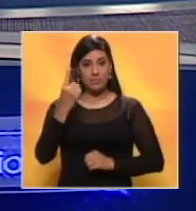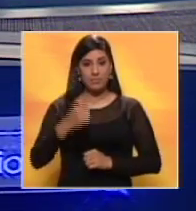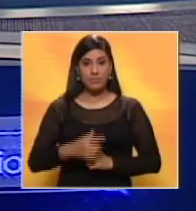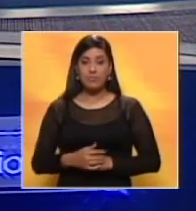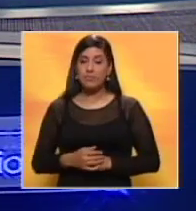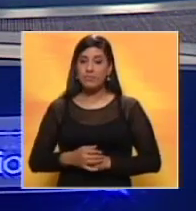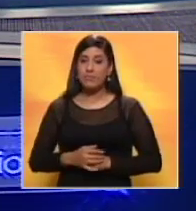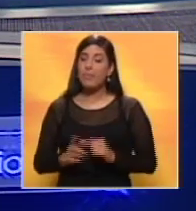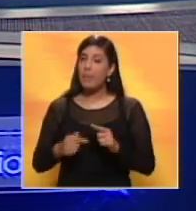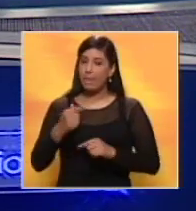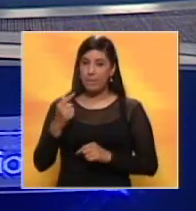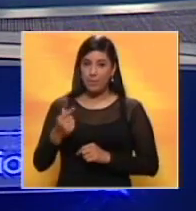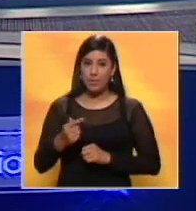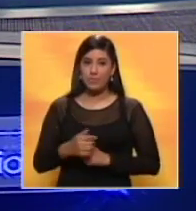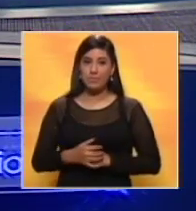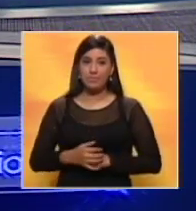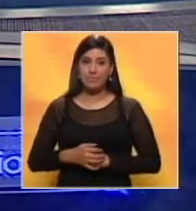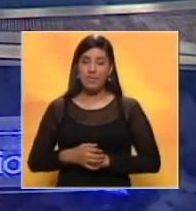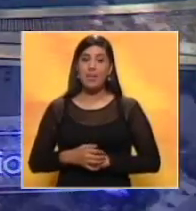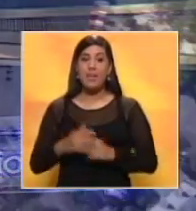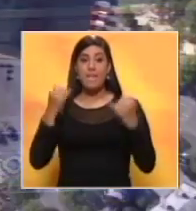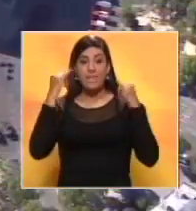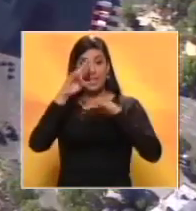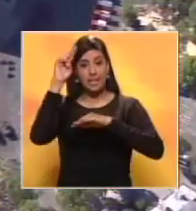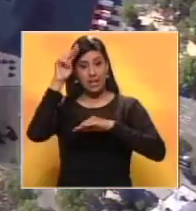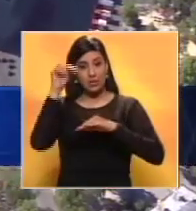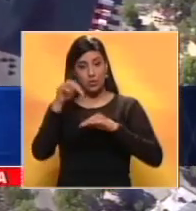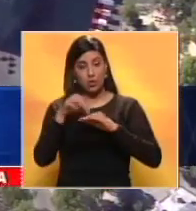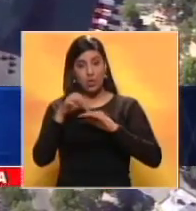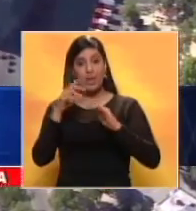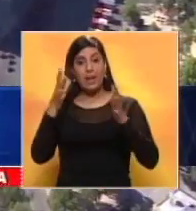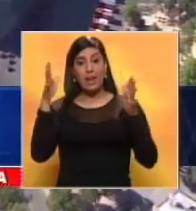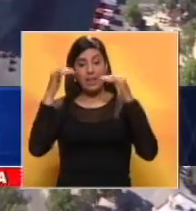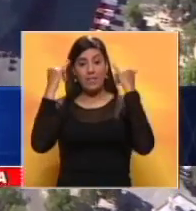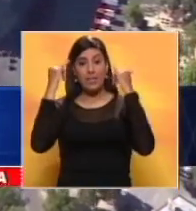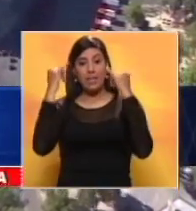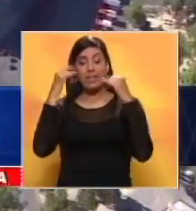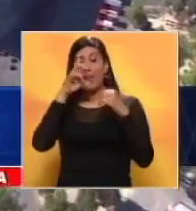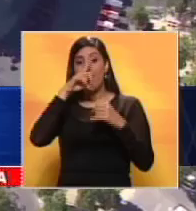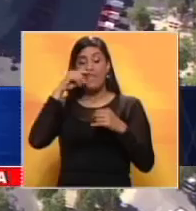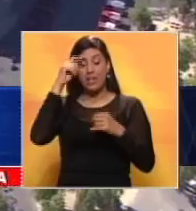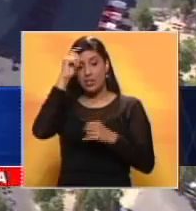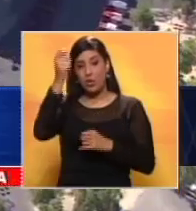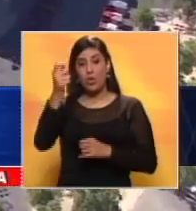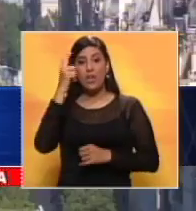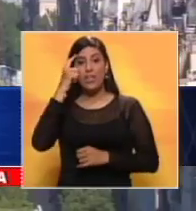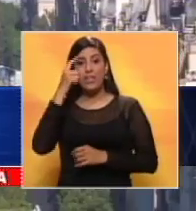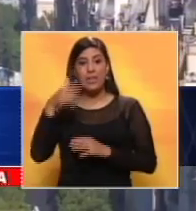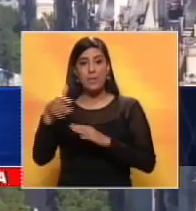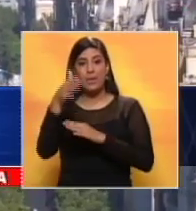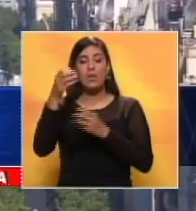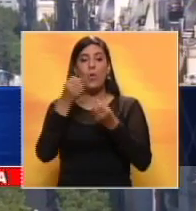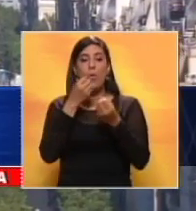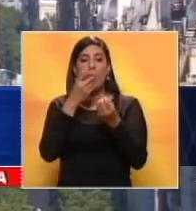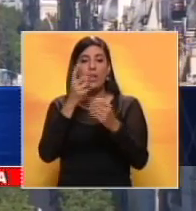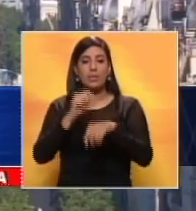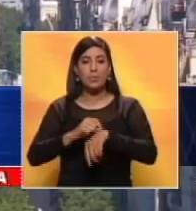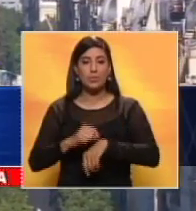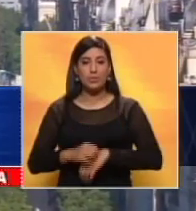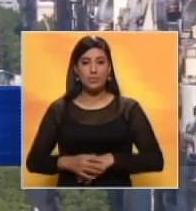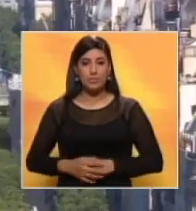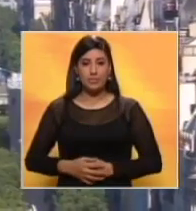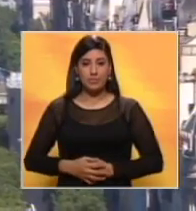primera pausa. Al regreso, fiesta nacional. Con gran celebración, Francia conmemora el Día de la Bastilla. Los detalles en breve.